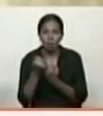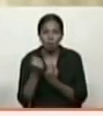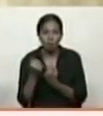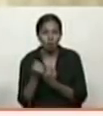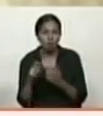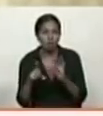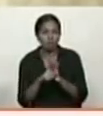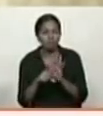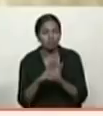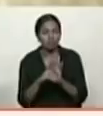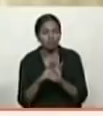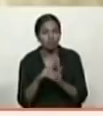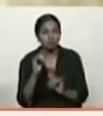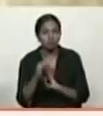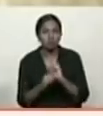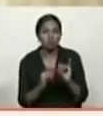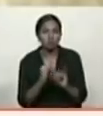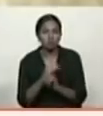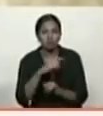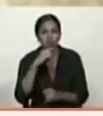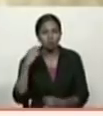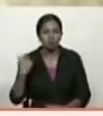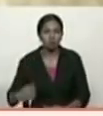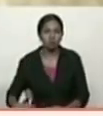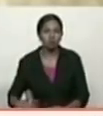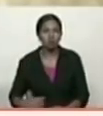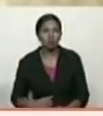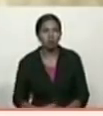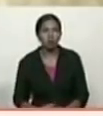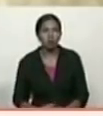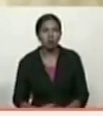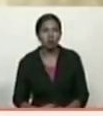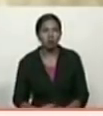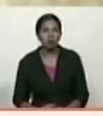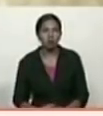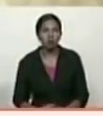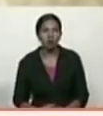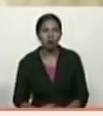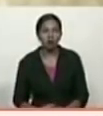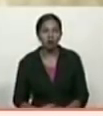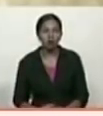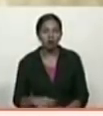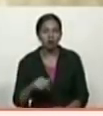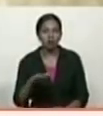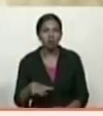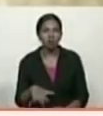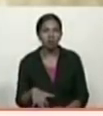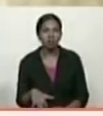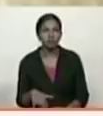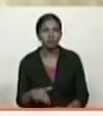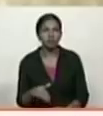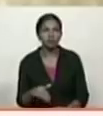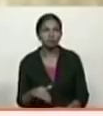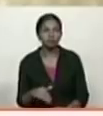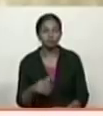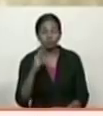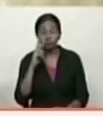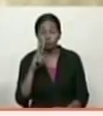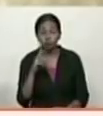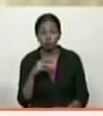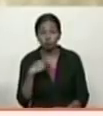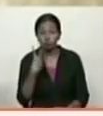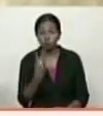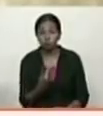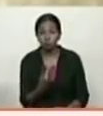derecho internacional de la Federación Rusa, de Rusia, que ha estado alzando su voz para evitar que